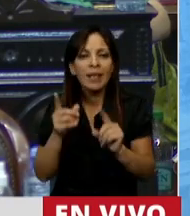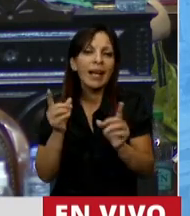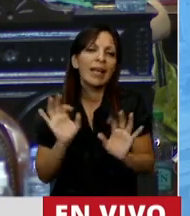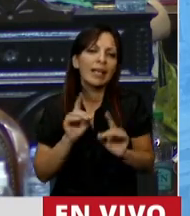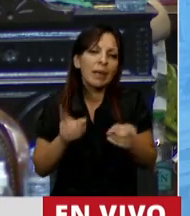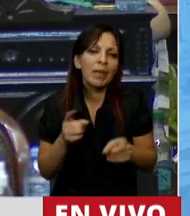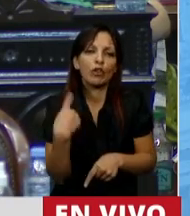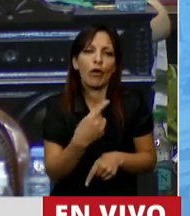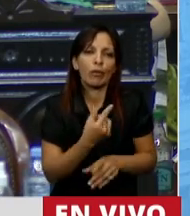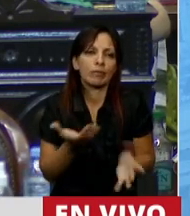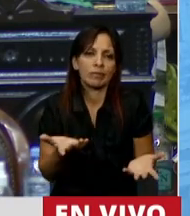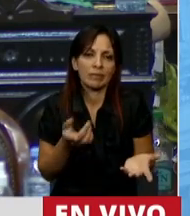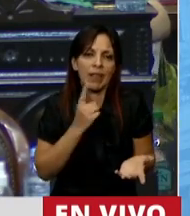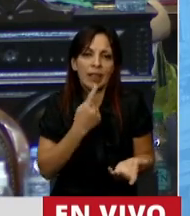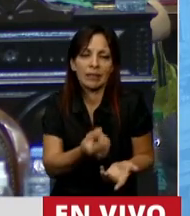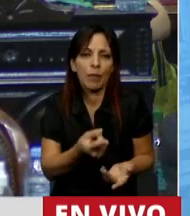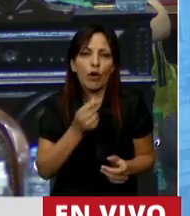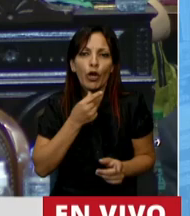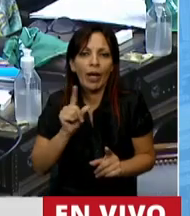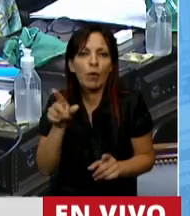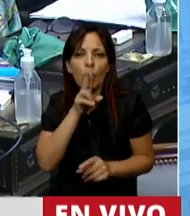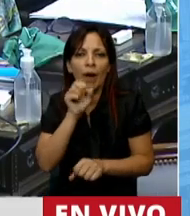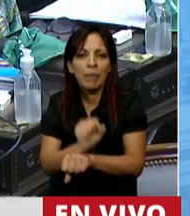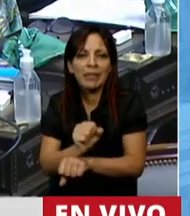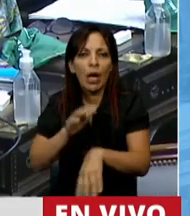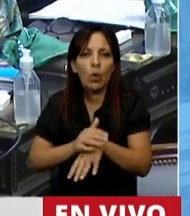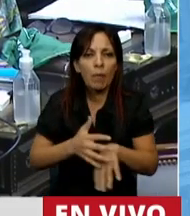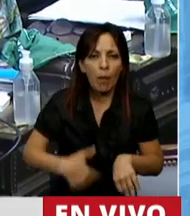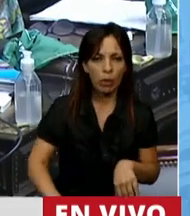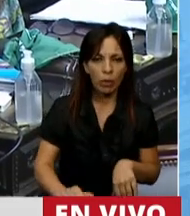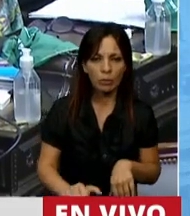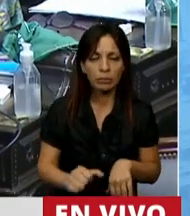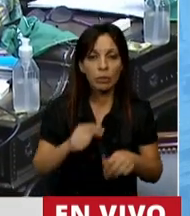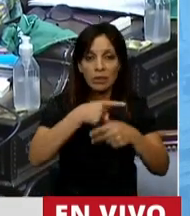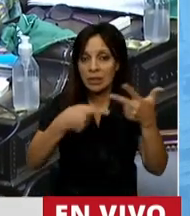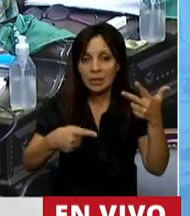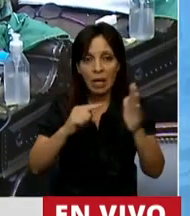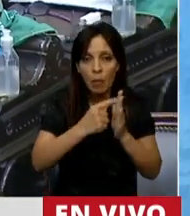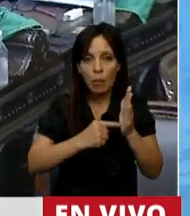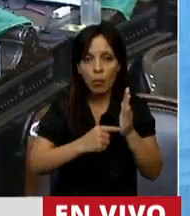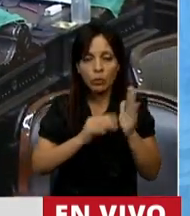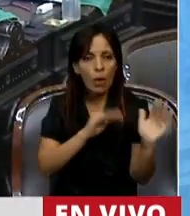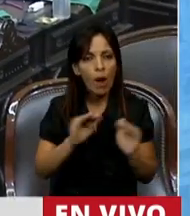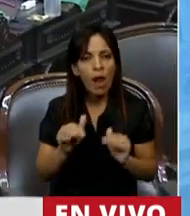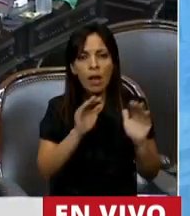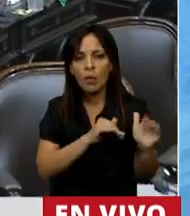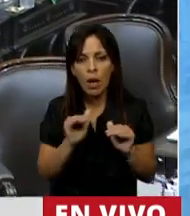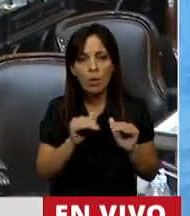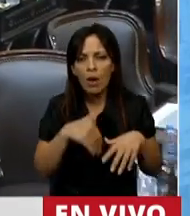que una mujer vaya presa. Esos eran los tres puntos que a nosotros coincidíamos, los que estemos de un lado o del